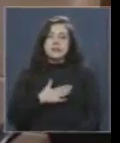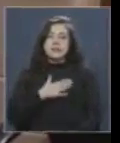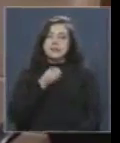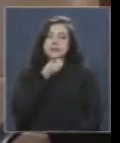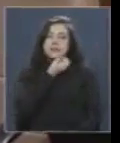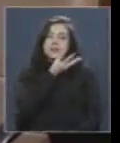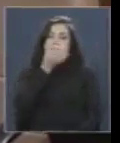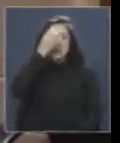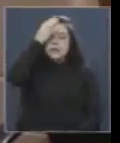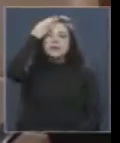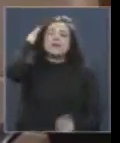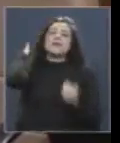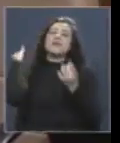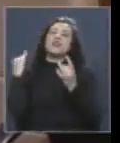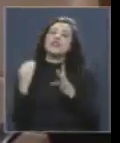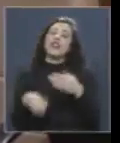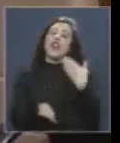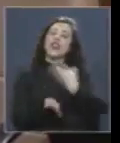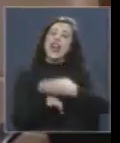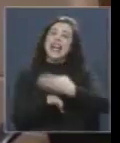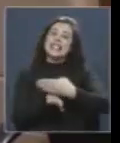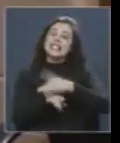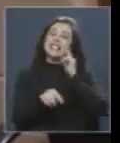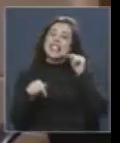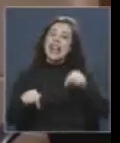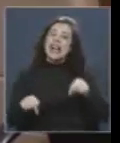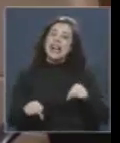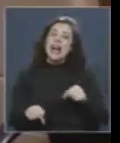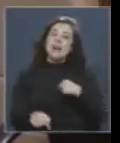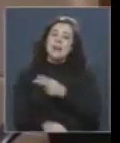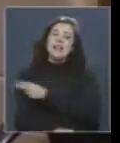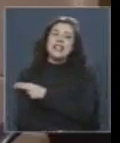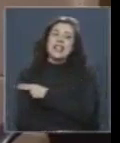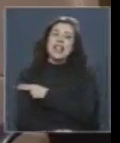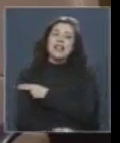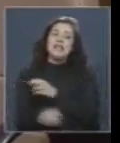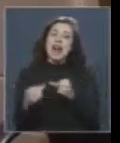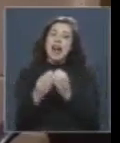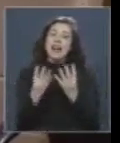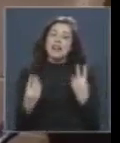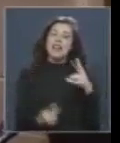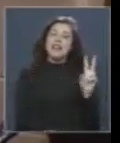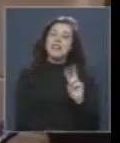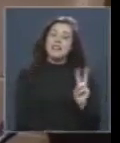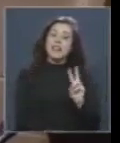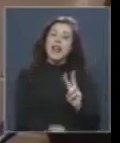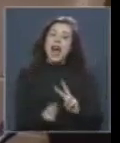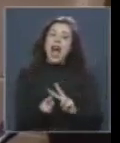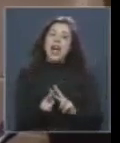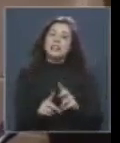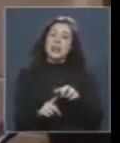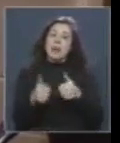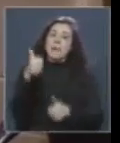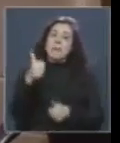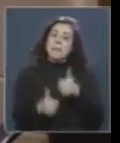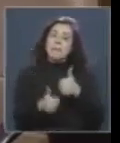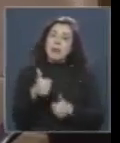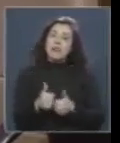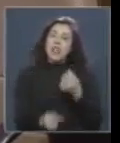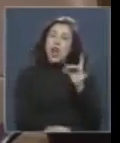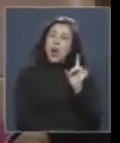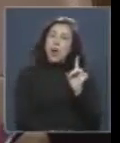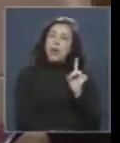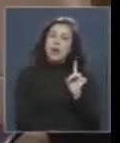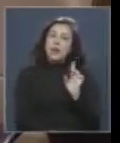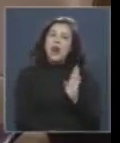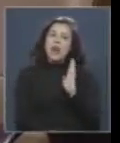decir que no solo son los taxistas los que están acá, mi jefa de gabinete es venezolana y lo hace con un profesionalismo único.